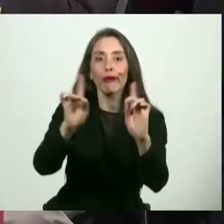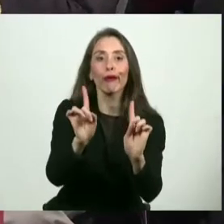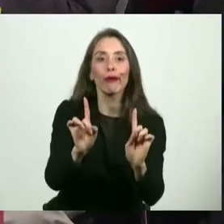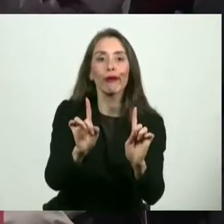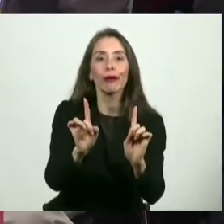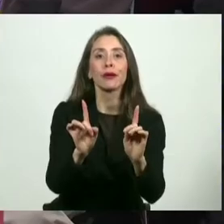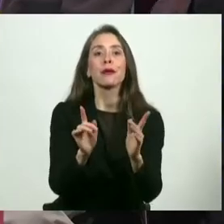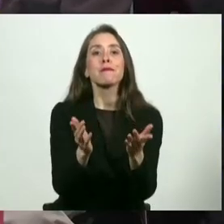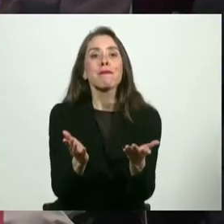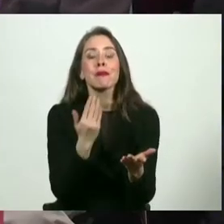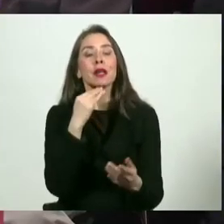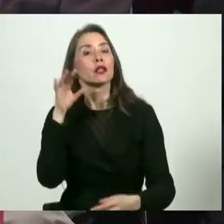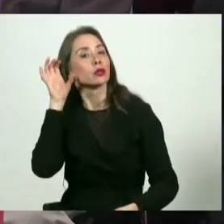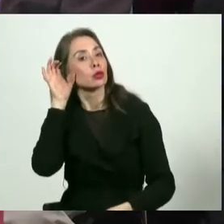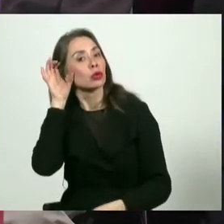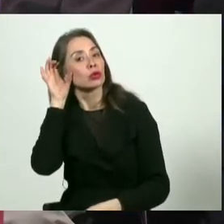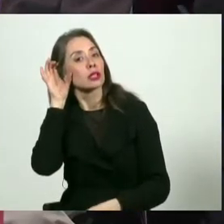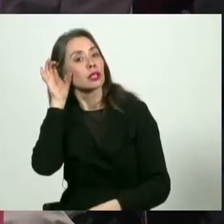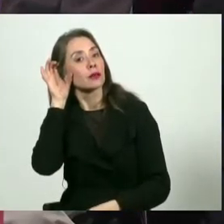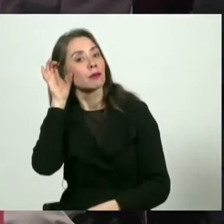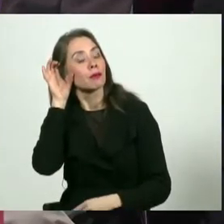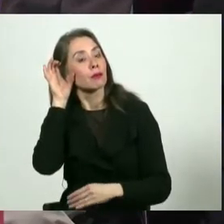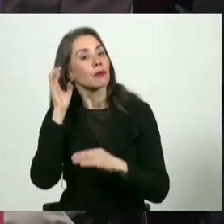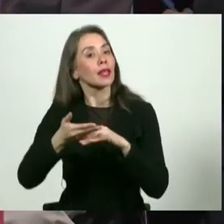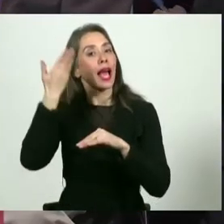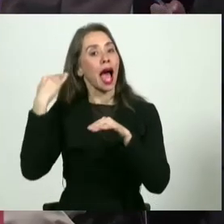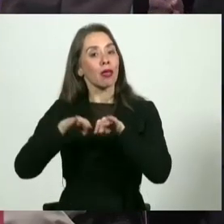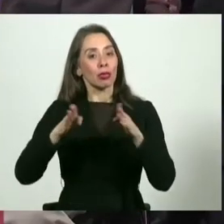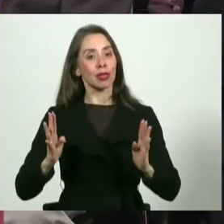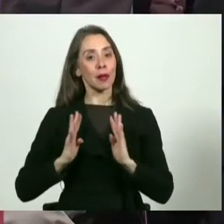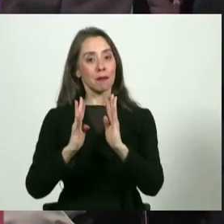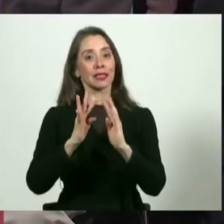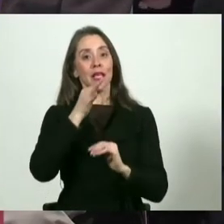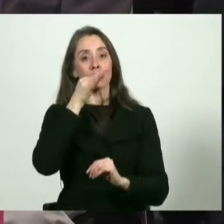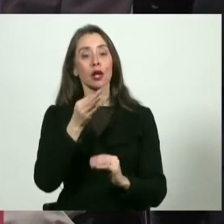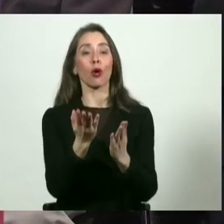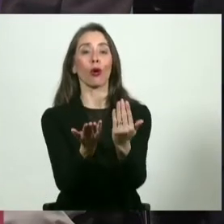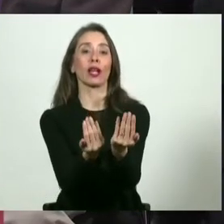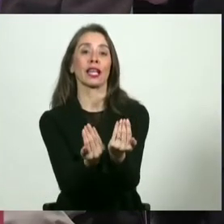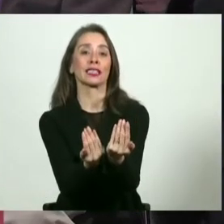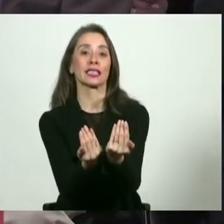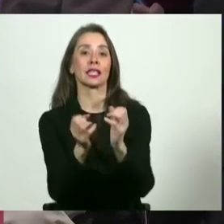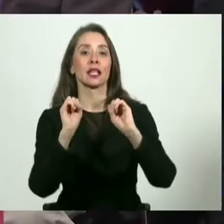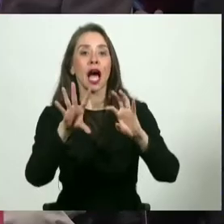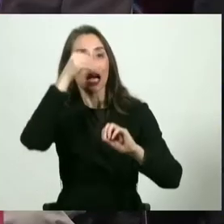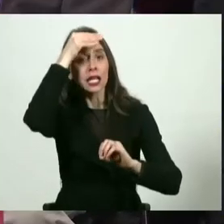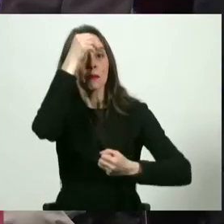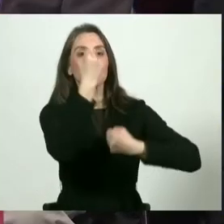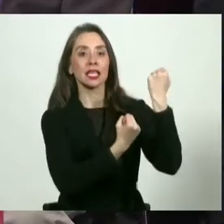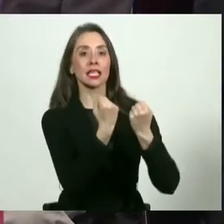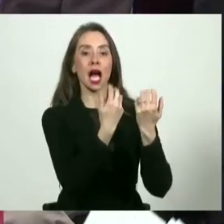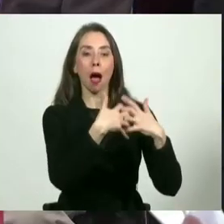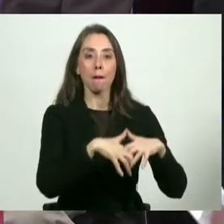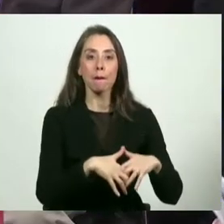Ahora, también escuché yo hablar en la mesa anterior que se necesitaba capacitar a la